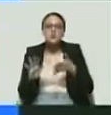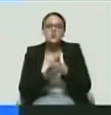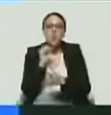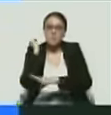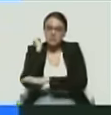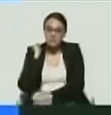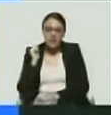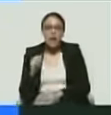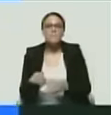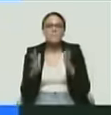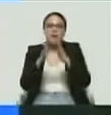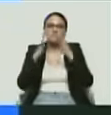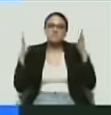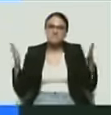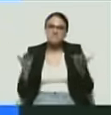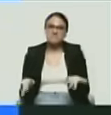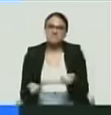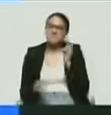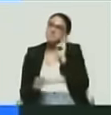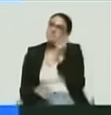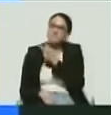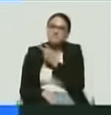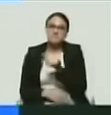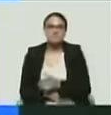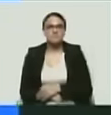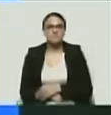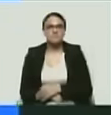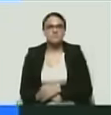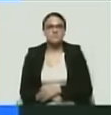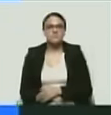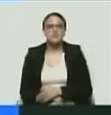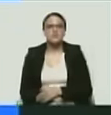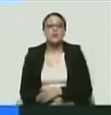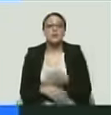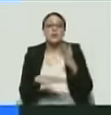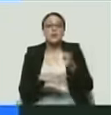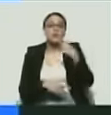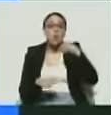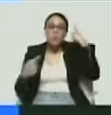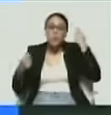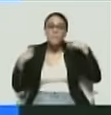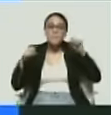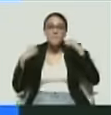Etcétera. Prácticas previas al fraude electoral del 28 de julio, el Nacional.